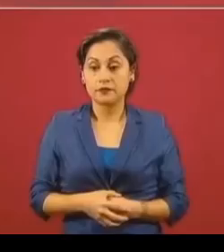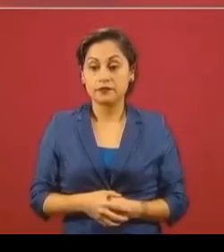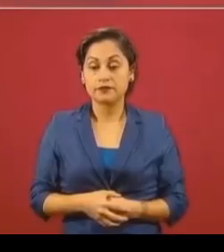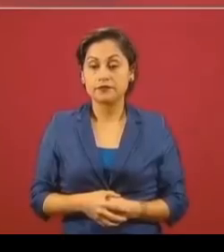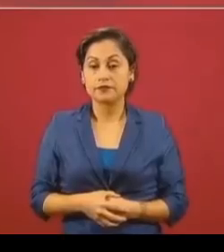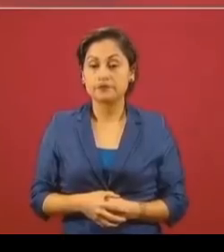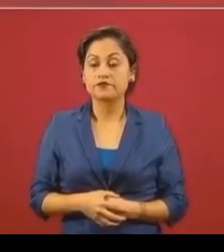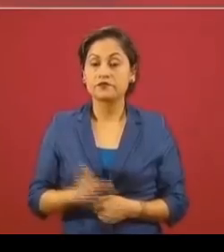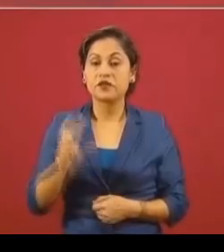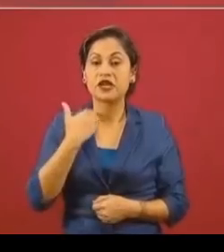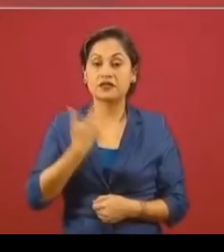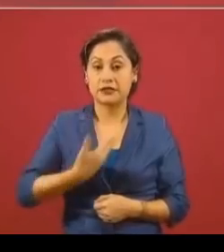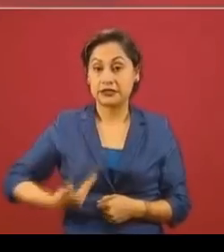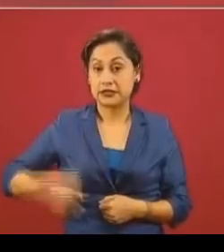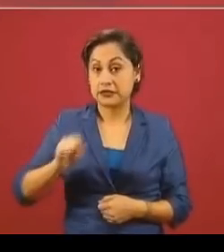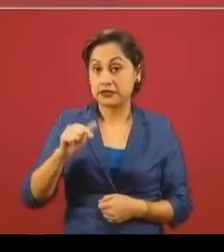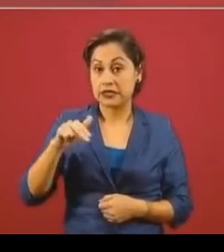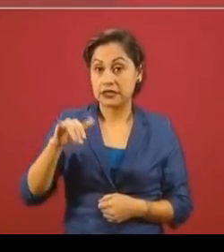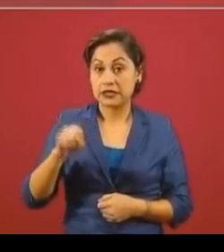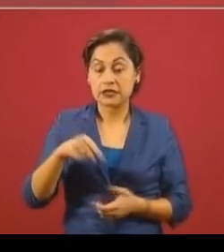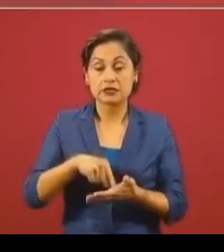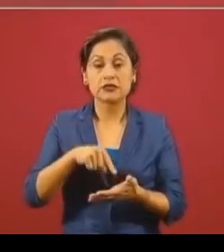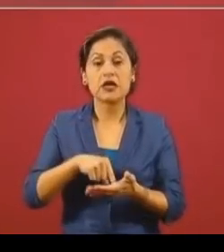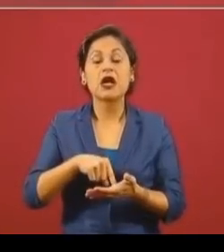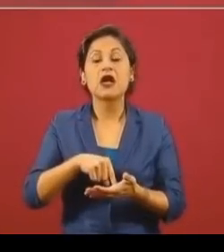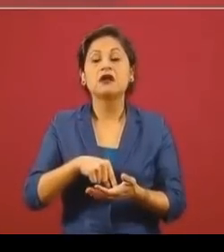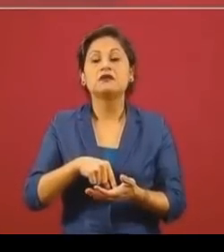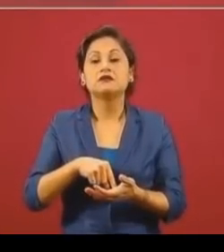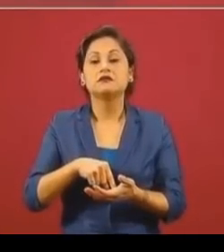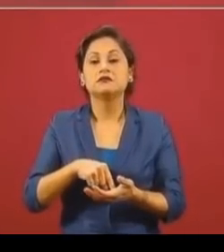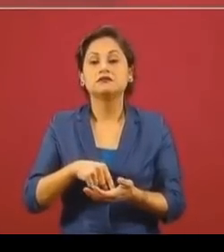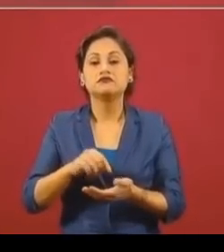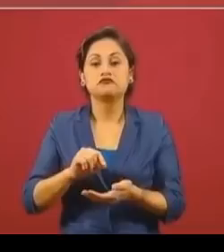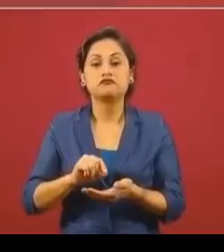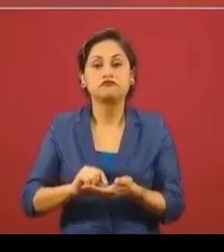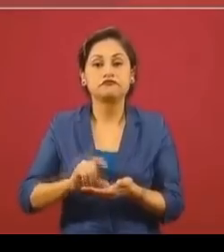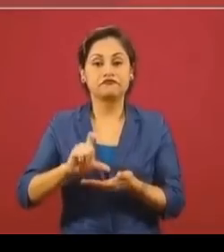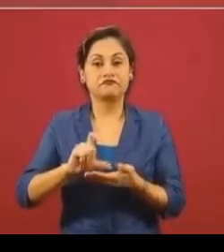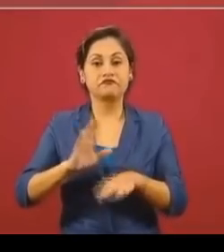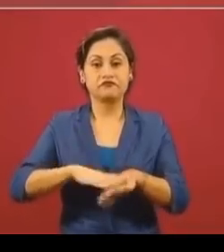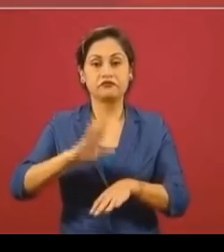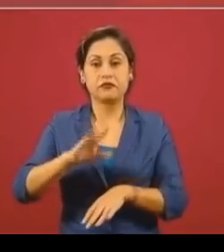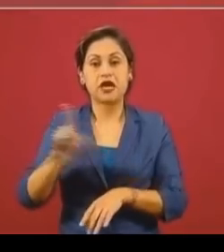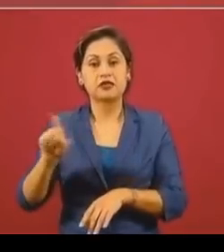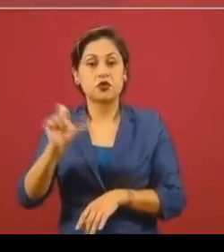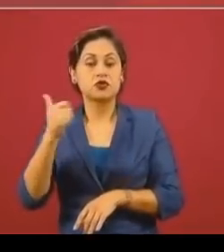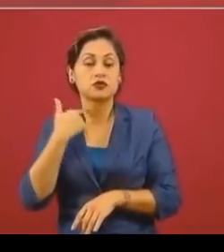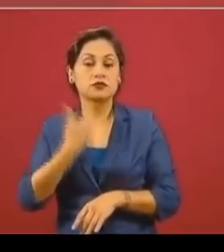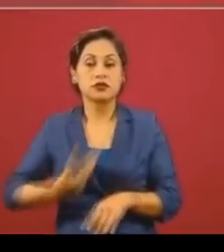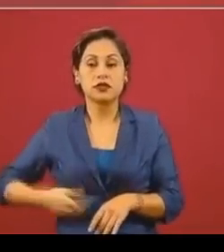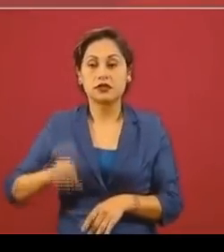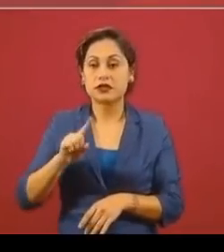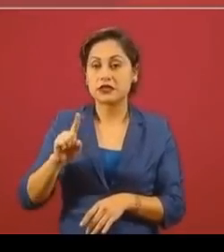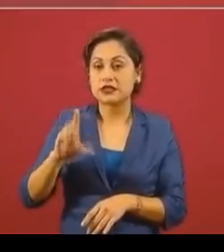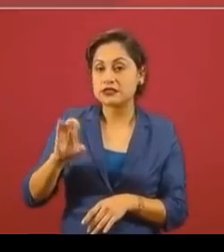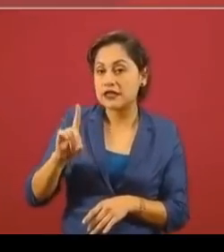Con Salinas hubo más crecimiento que con Zedillo, que con Fox, con Calderón